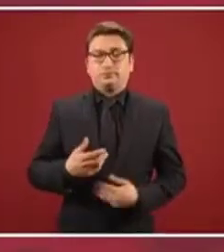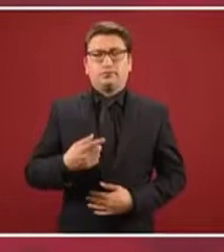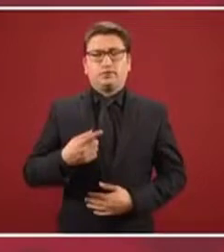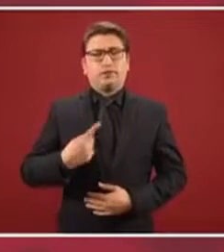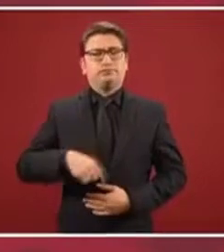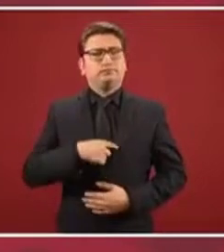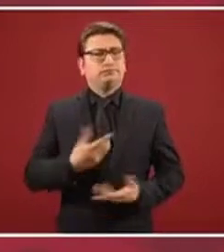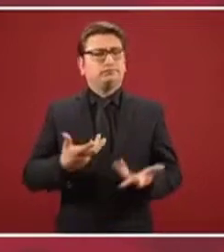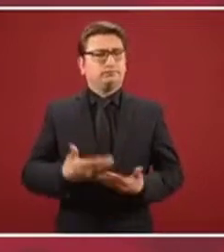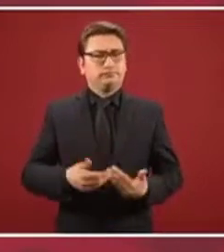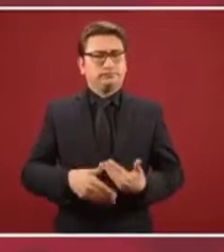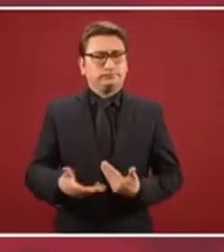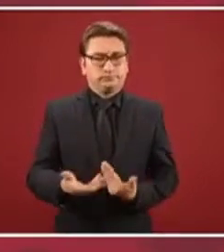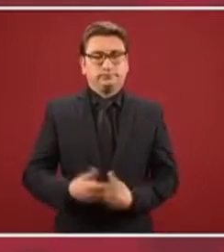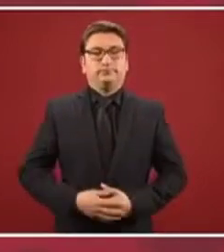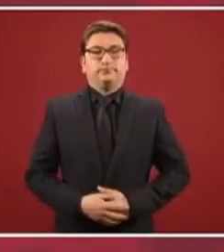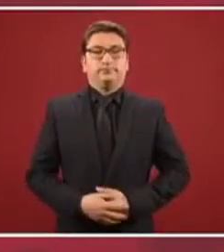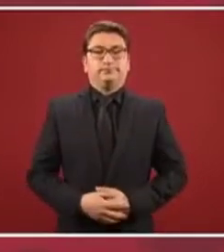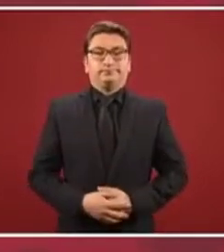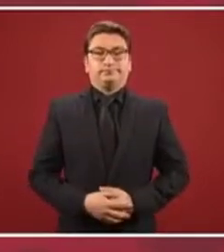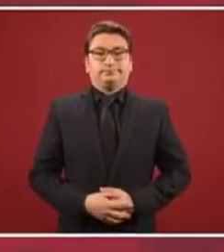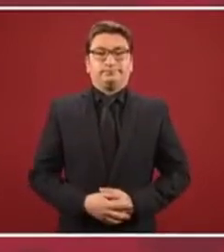vamos a presentar